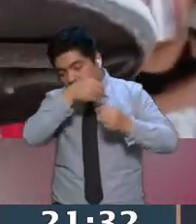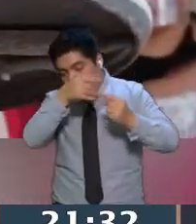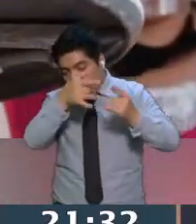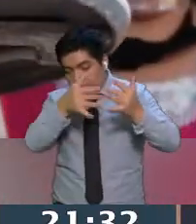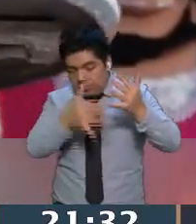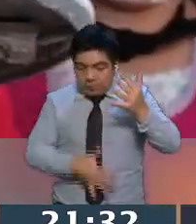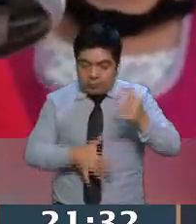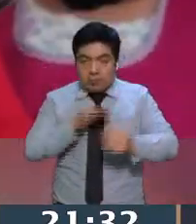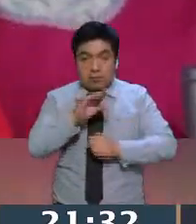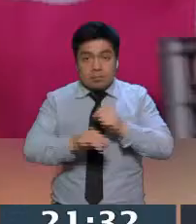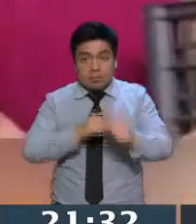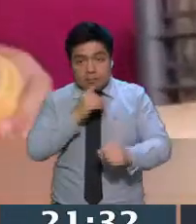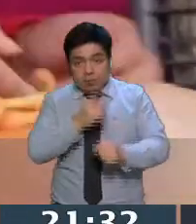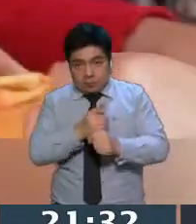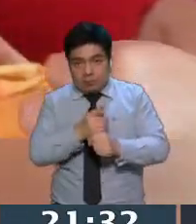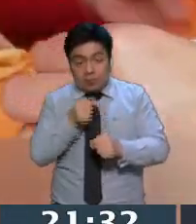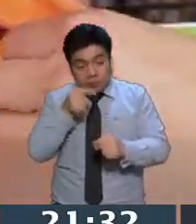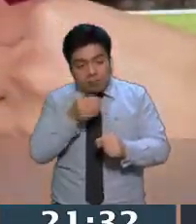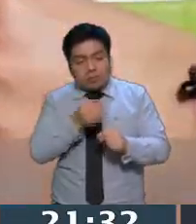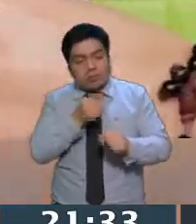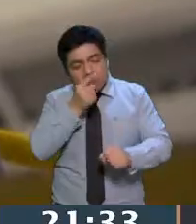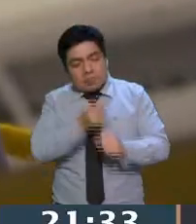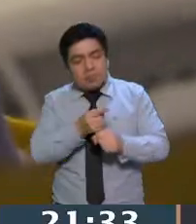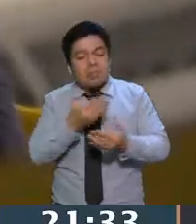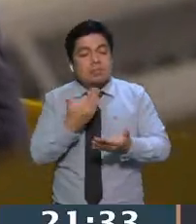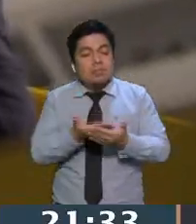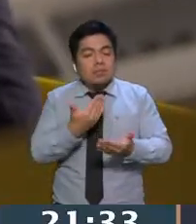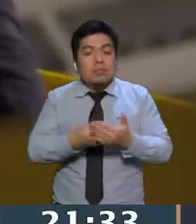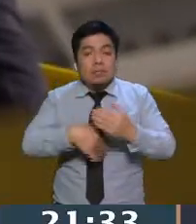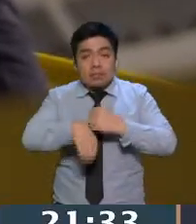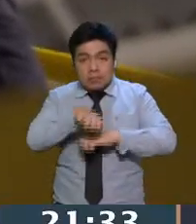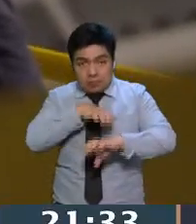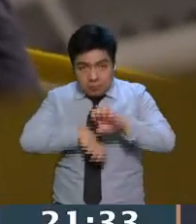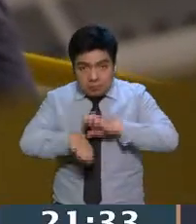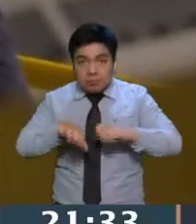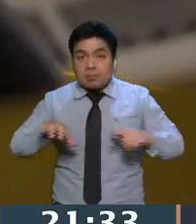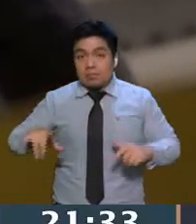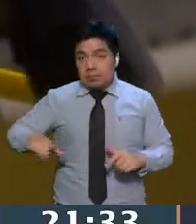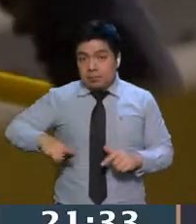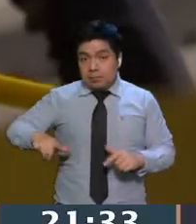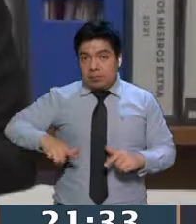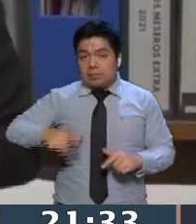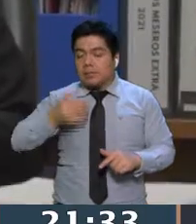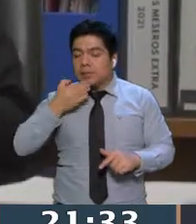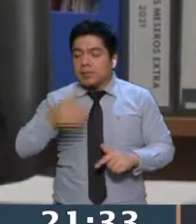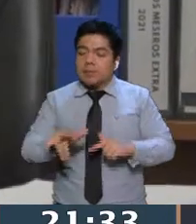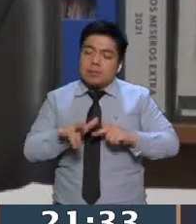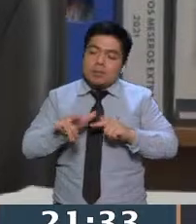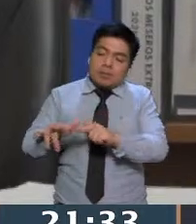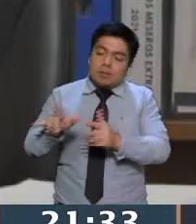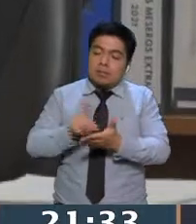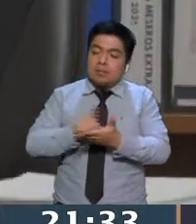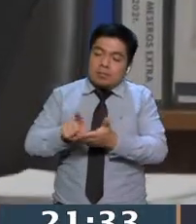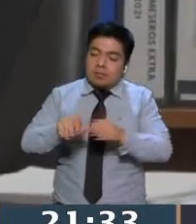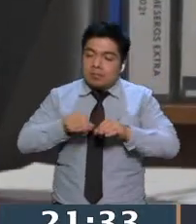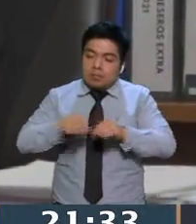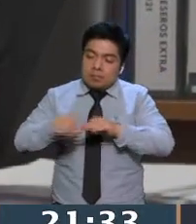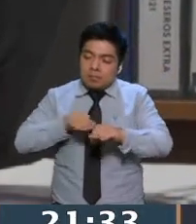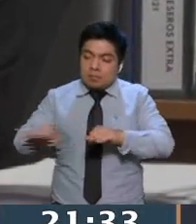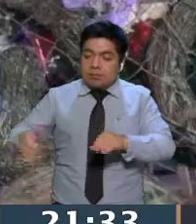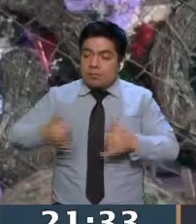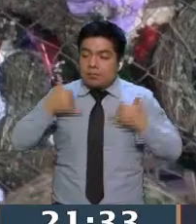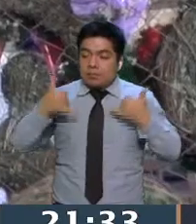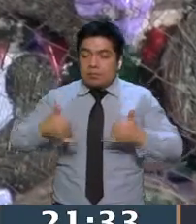de oportunidades de empleo se busca plasmar la garantía de que el Estado continúe asegurando el derecho al trabajo a la juventud